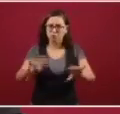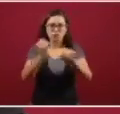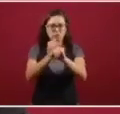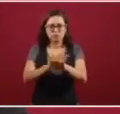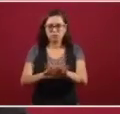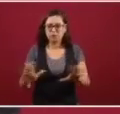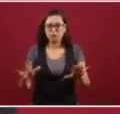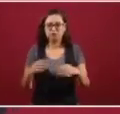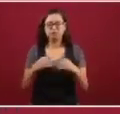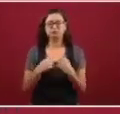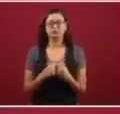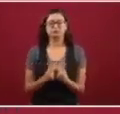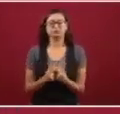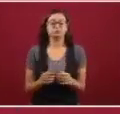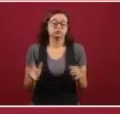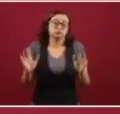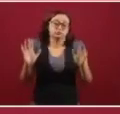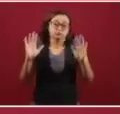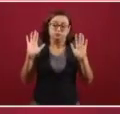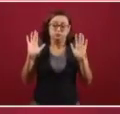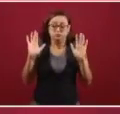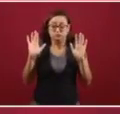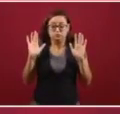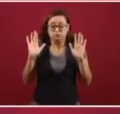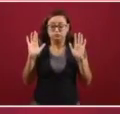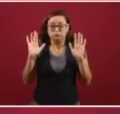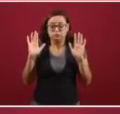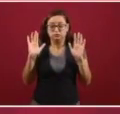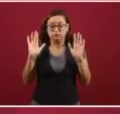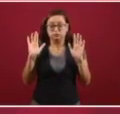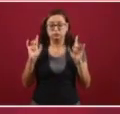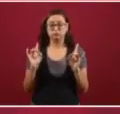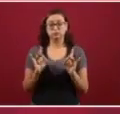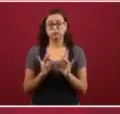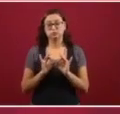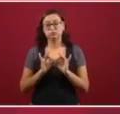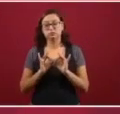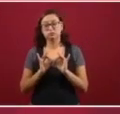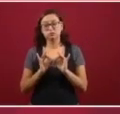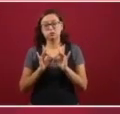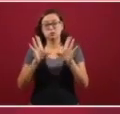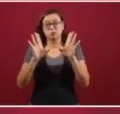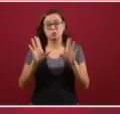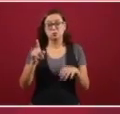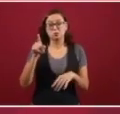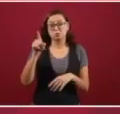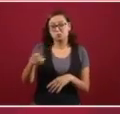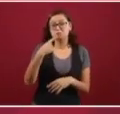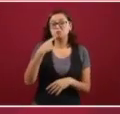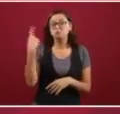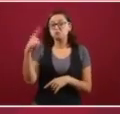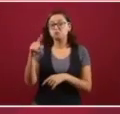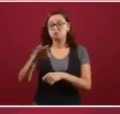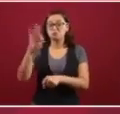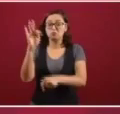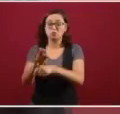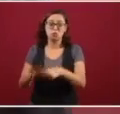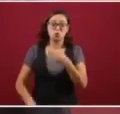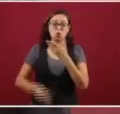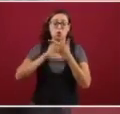y pues no le hace que cuando solicite un amparo en contra